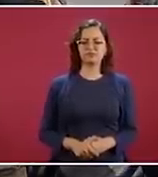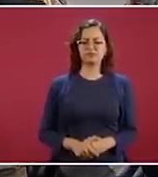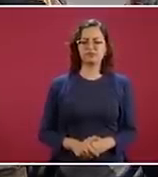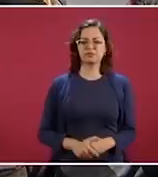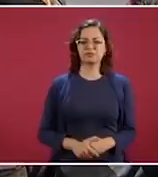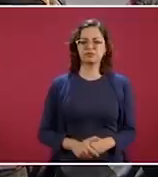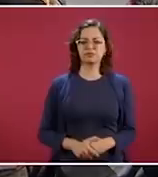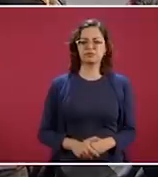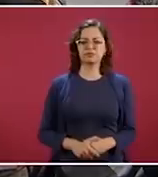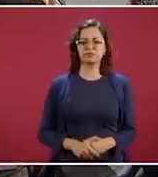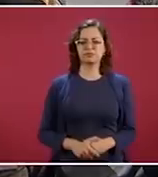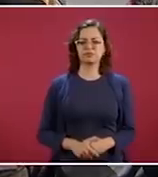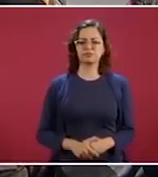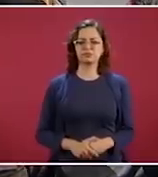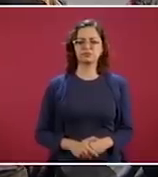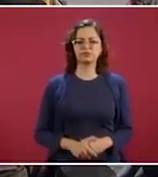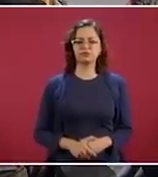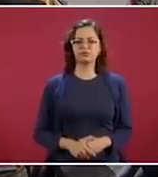en algo tan